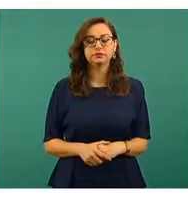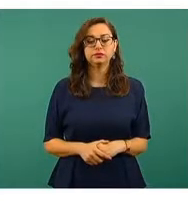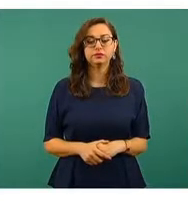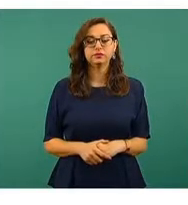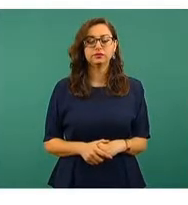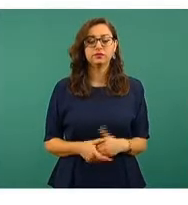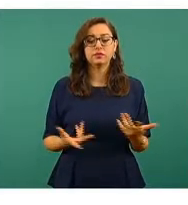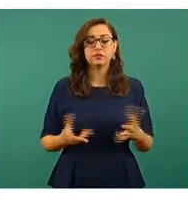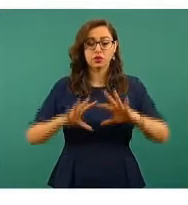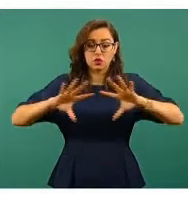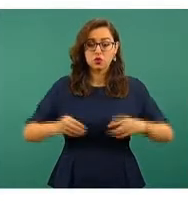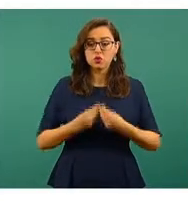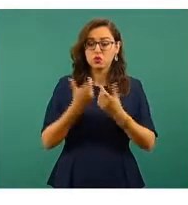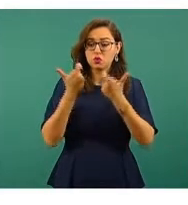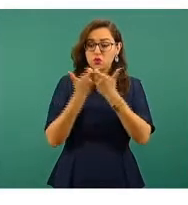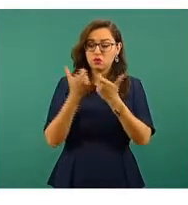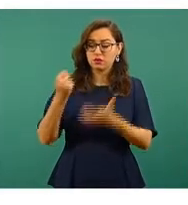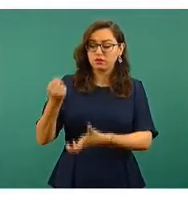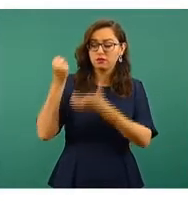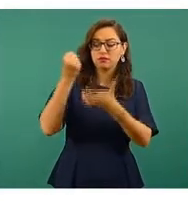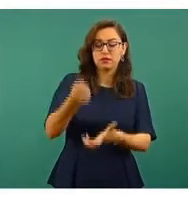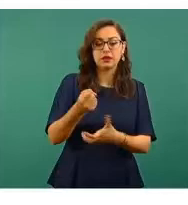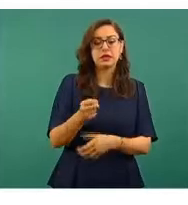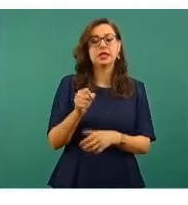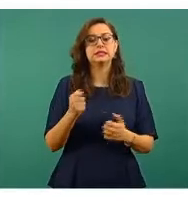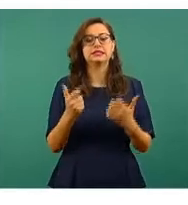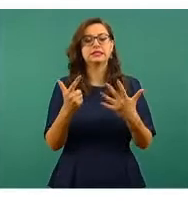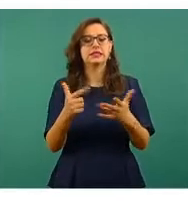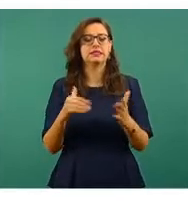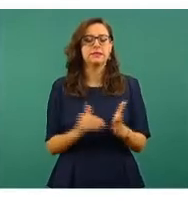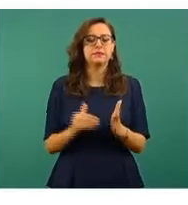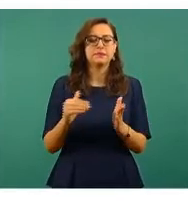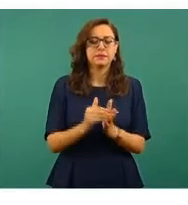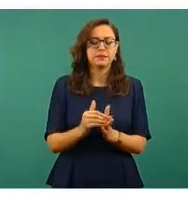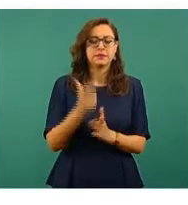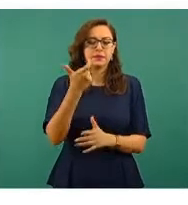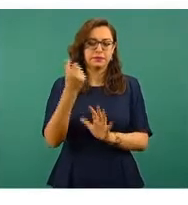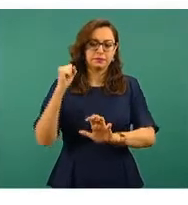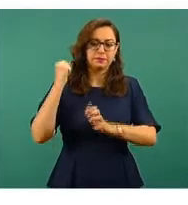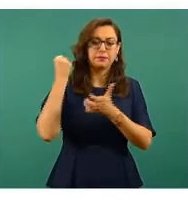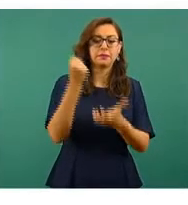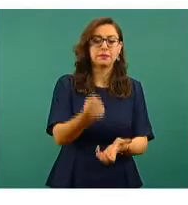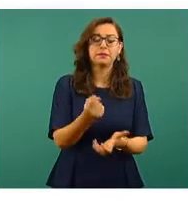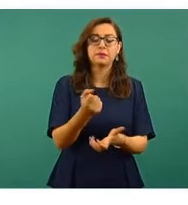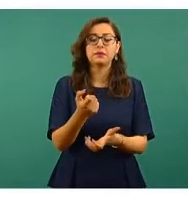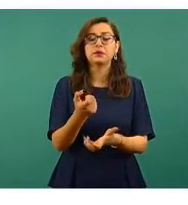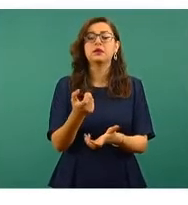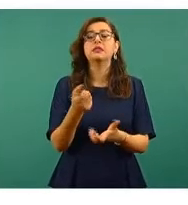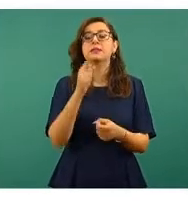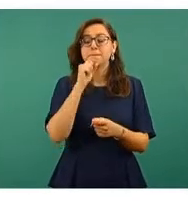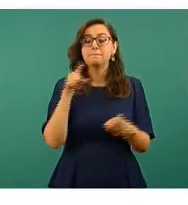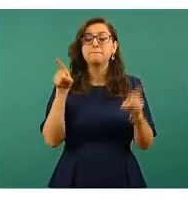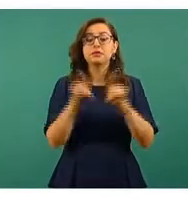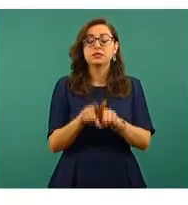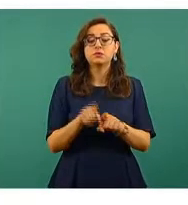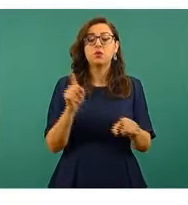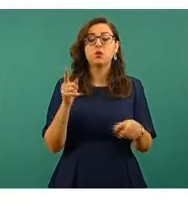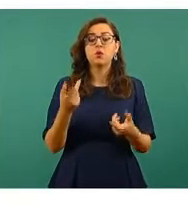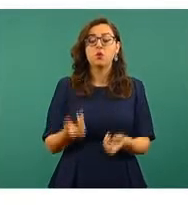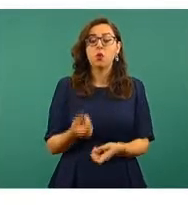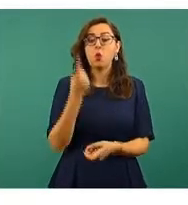que se realizó fue en el orden de casi 7,000 millones de pesos, y estamos hablando por arriba de 1 millón de metros